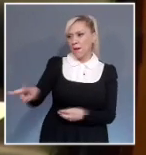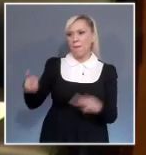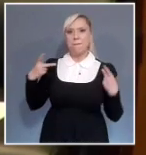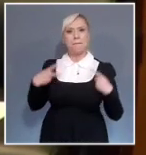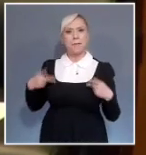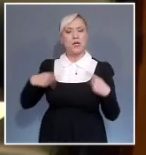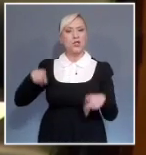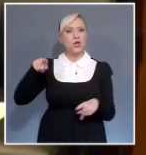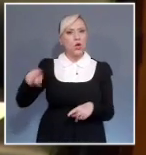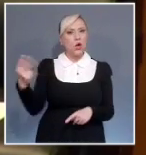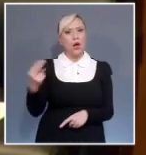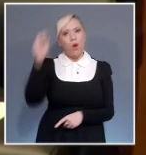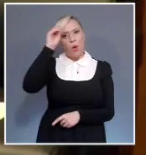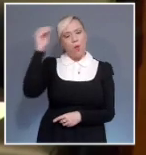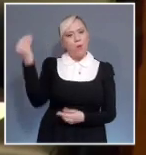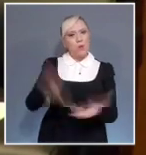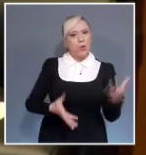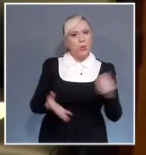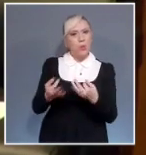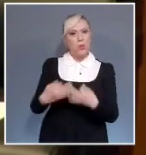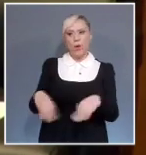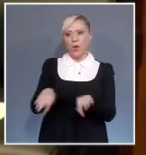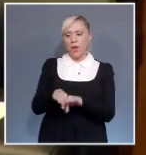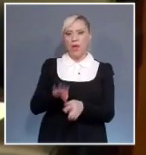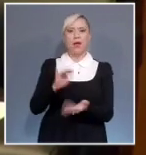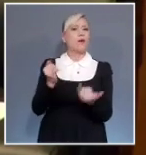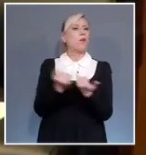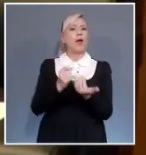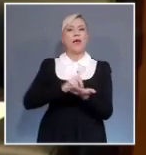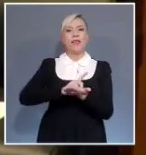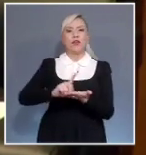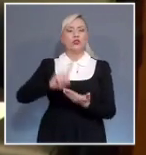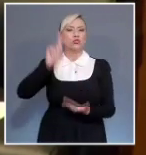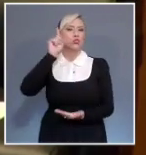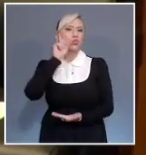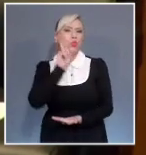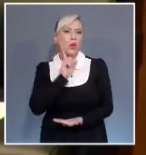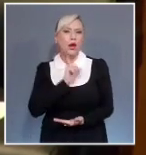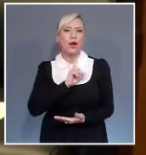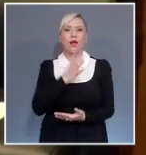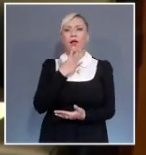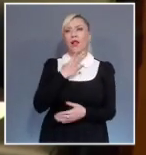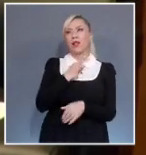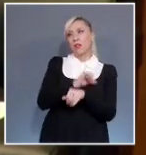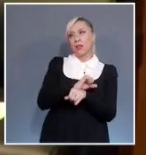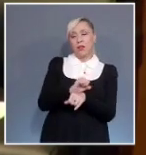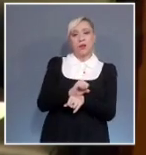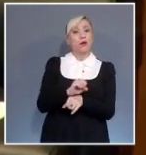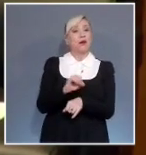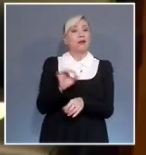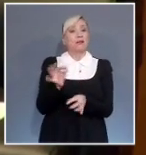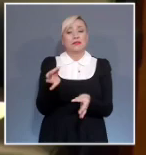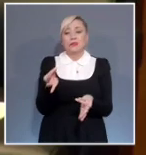LGBTQ+ son como los derechos de mujer, son derechos frágiles, siempre son frágiles. Tenemos la impresión de dar 2 pasos en adelante